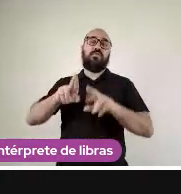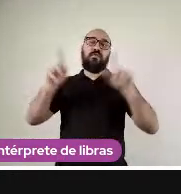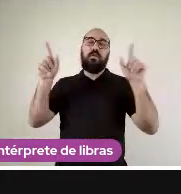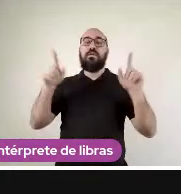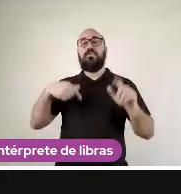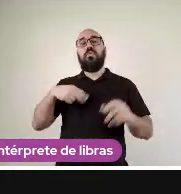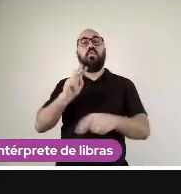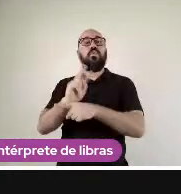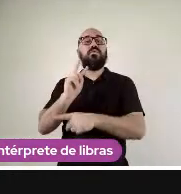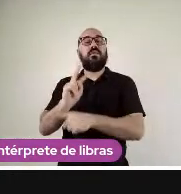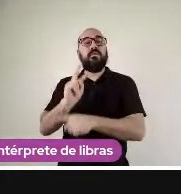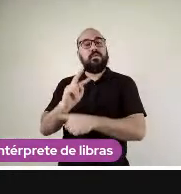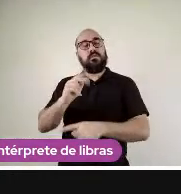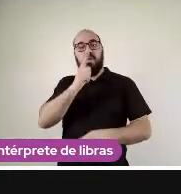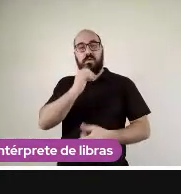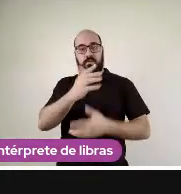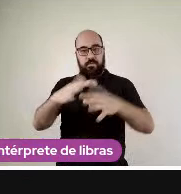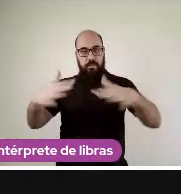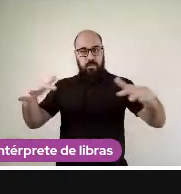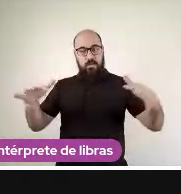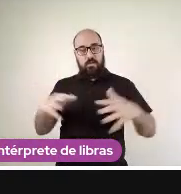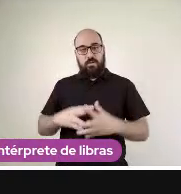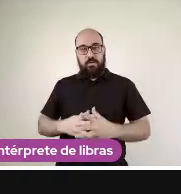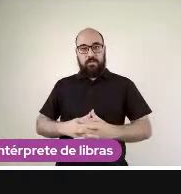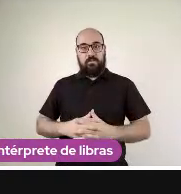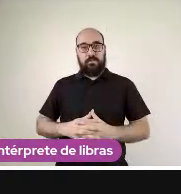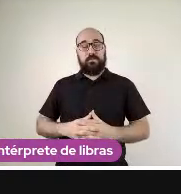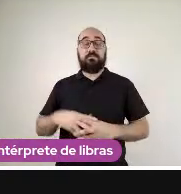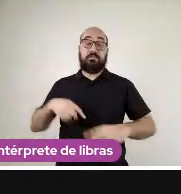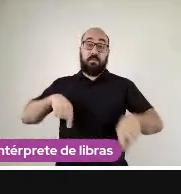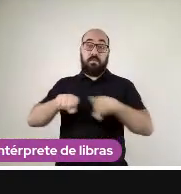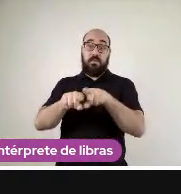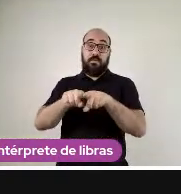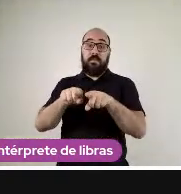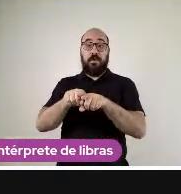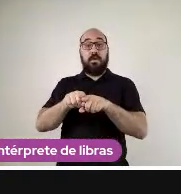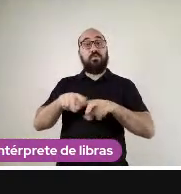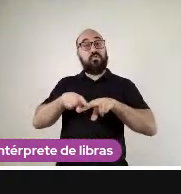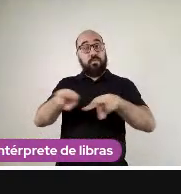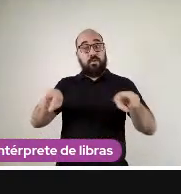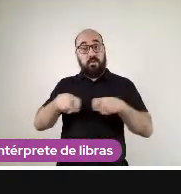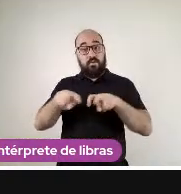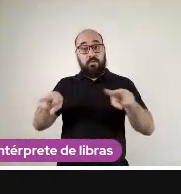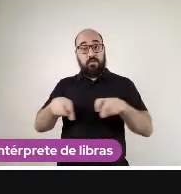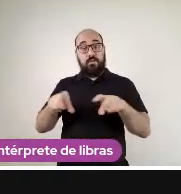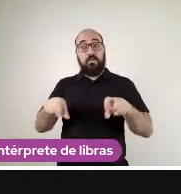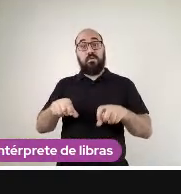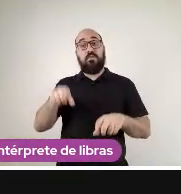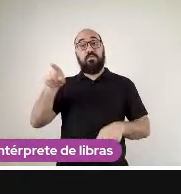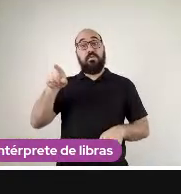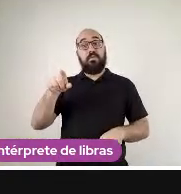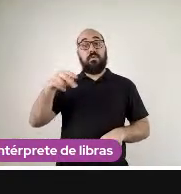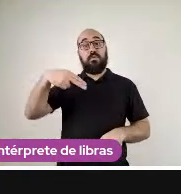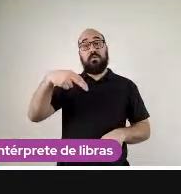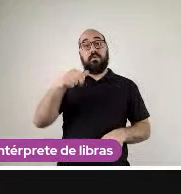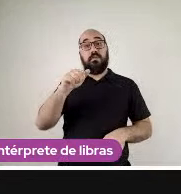Quiero dar las gracias al comité organizador por invitarme a formar parte de estas